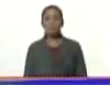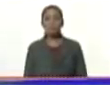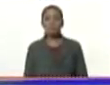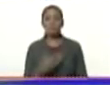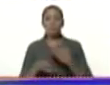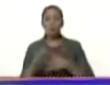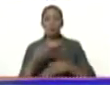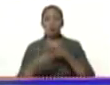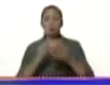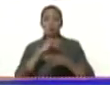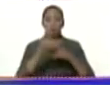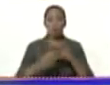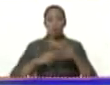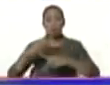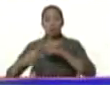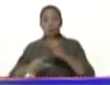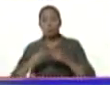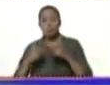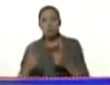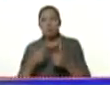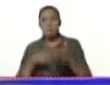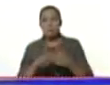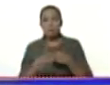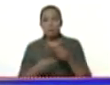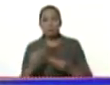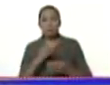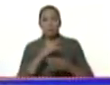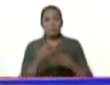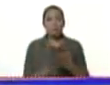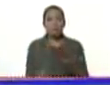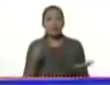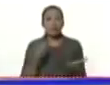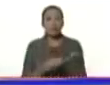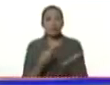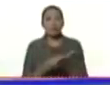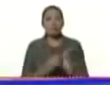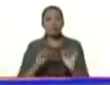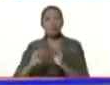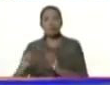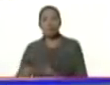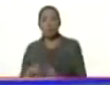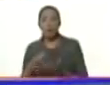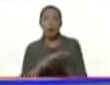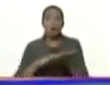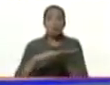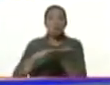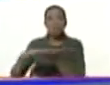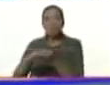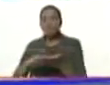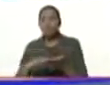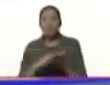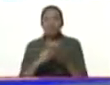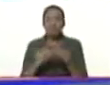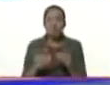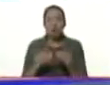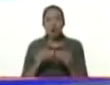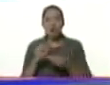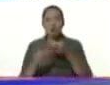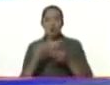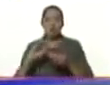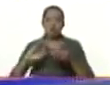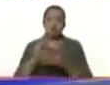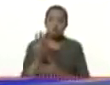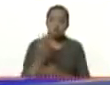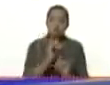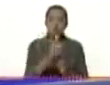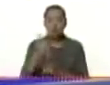Vamos a hacer un plan productivo y un plan de inversión para mejorar el abastecimiento y el funcionamiento